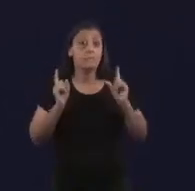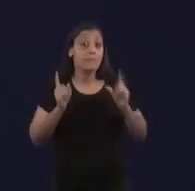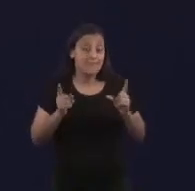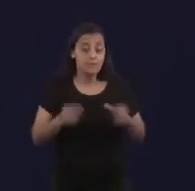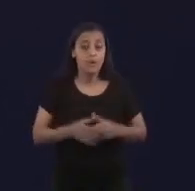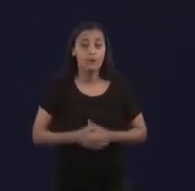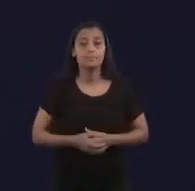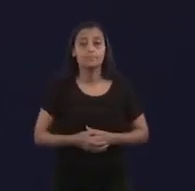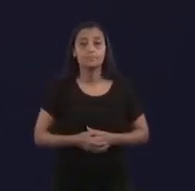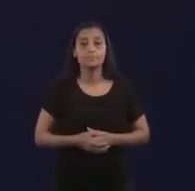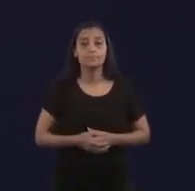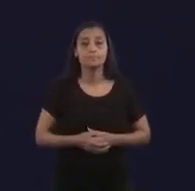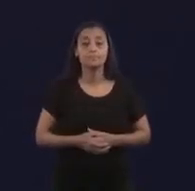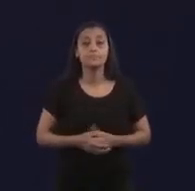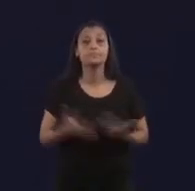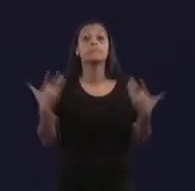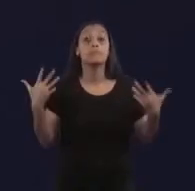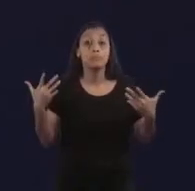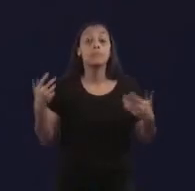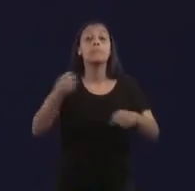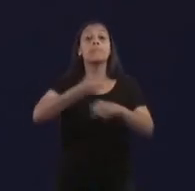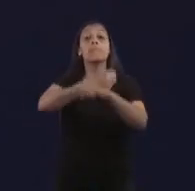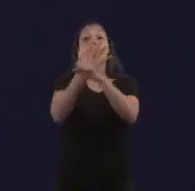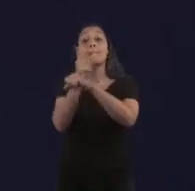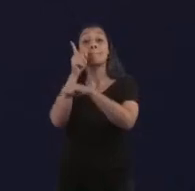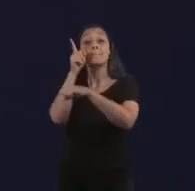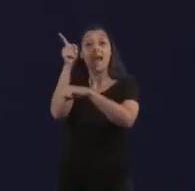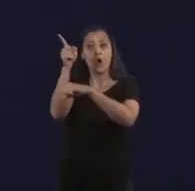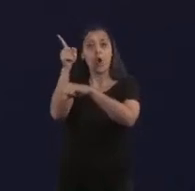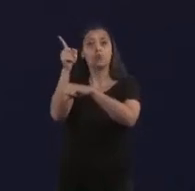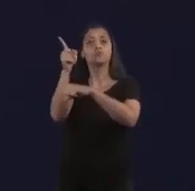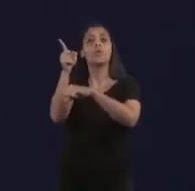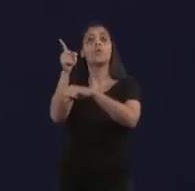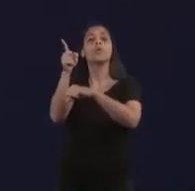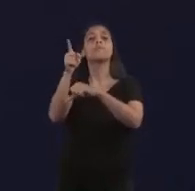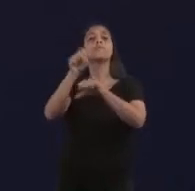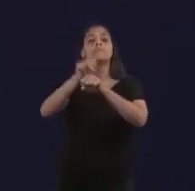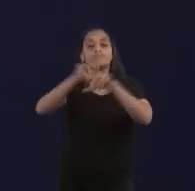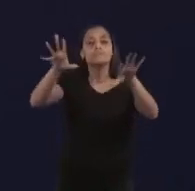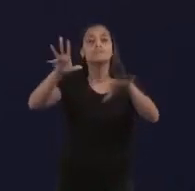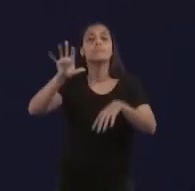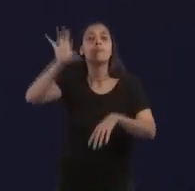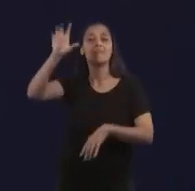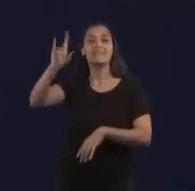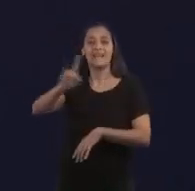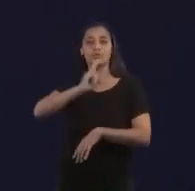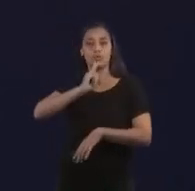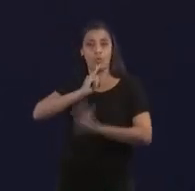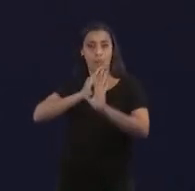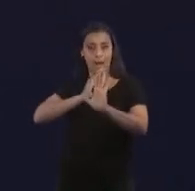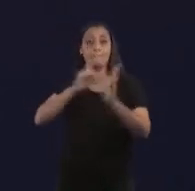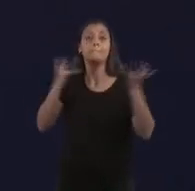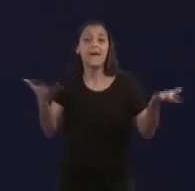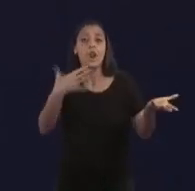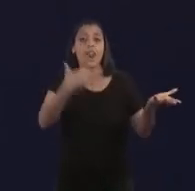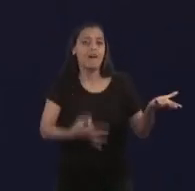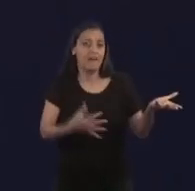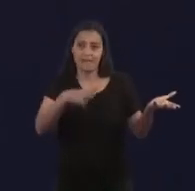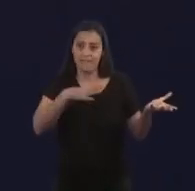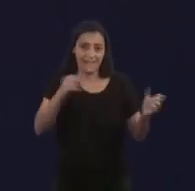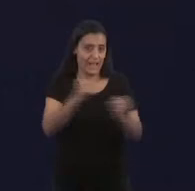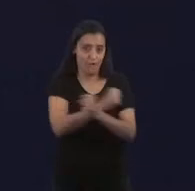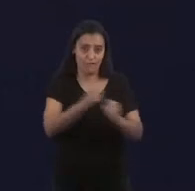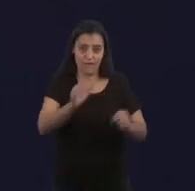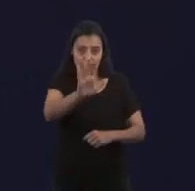directamente desde el Mercosur hasta Tucumán, pero la verdad es que no está definido